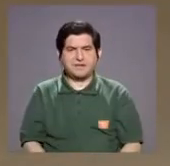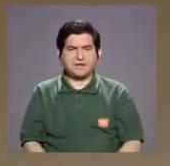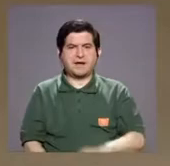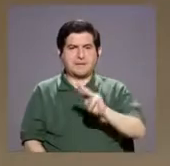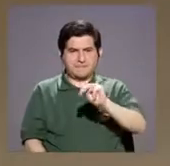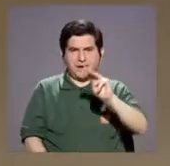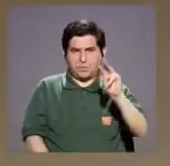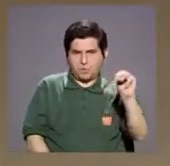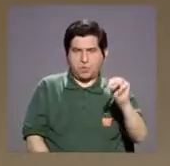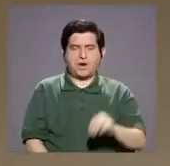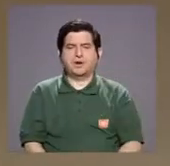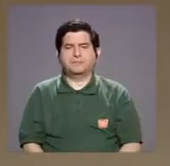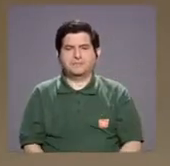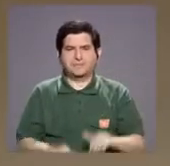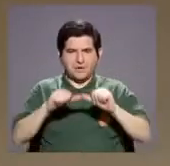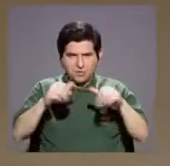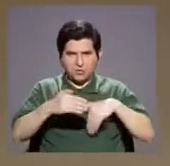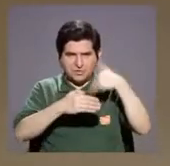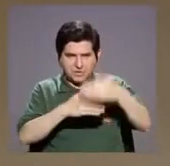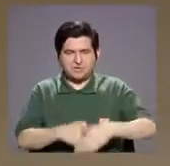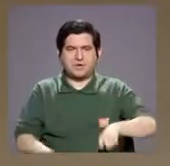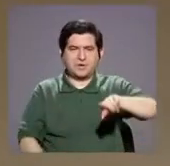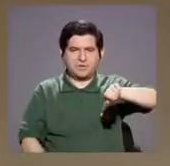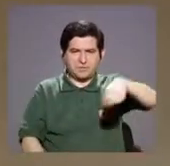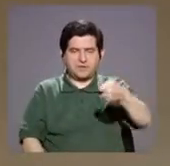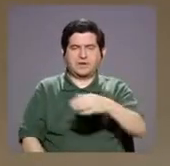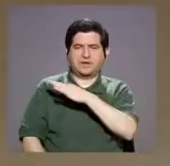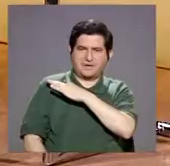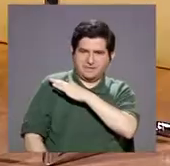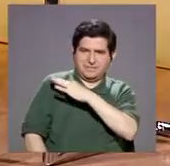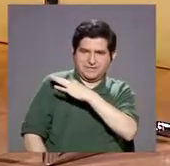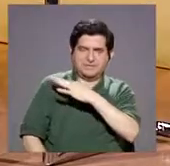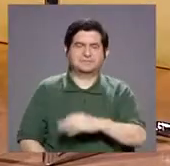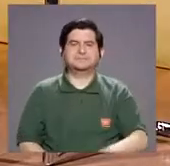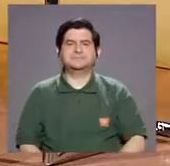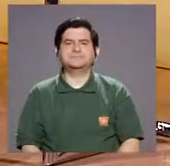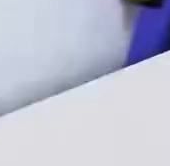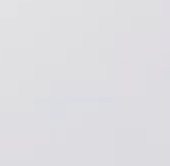lo regresamos una vez que el canal nos invite a hacer